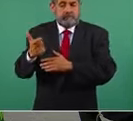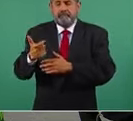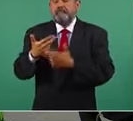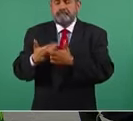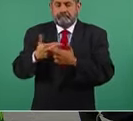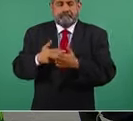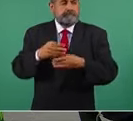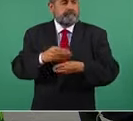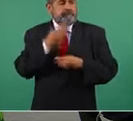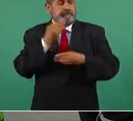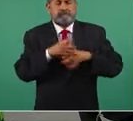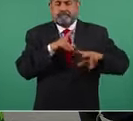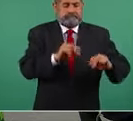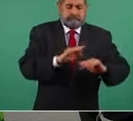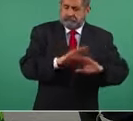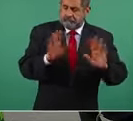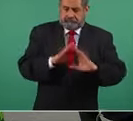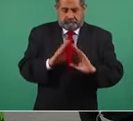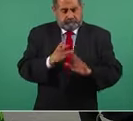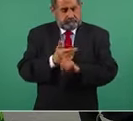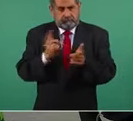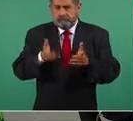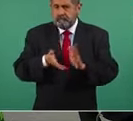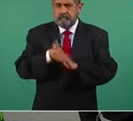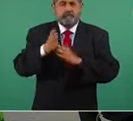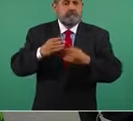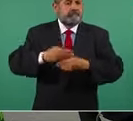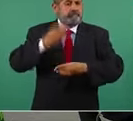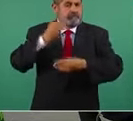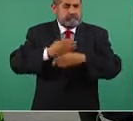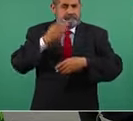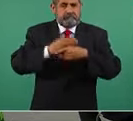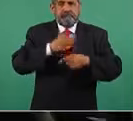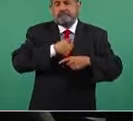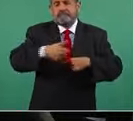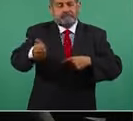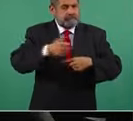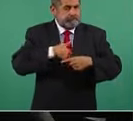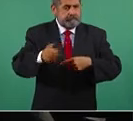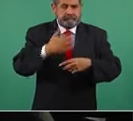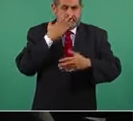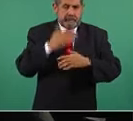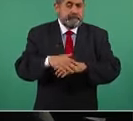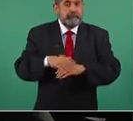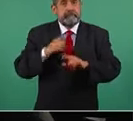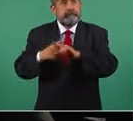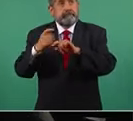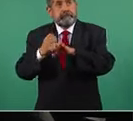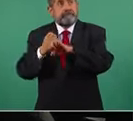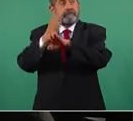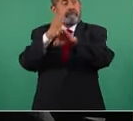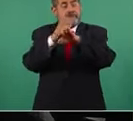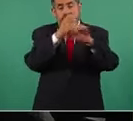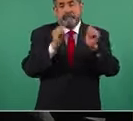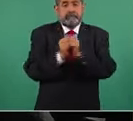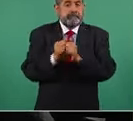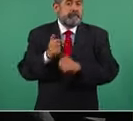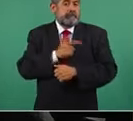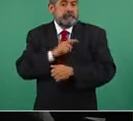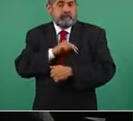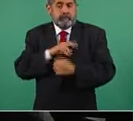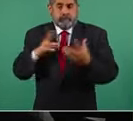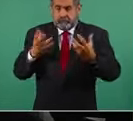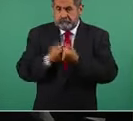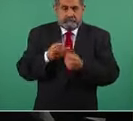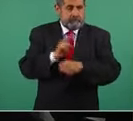los operativos que tiene la Guardia Nacional y los estados, las entidades en